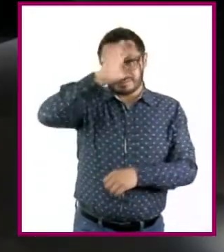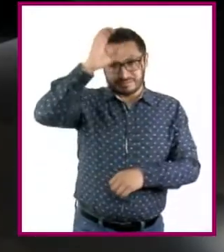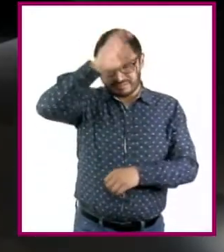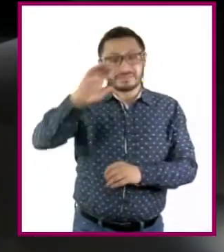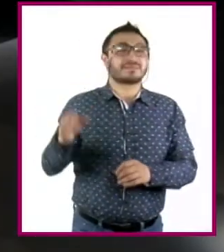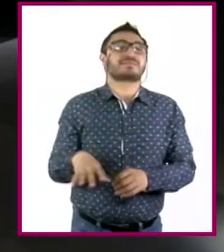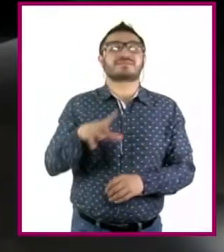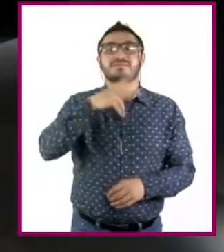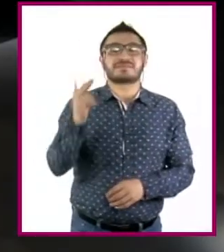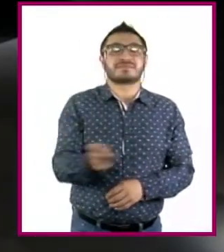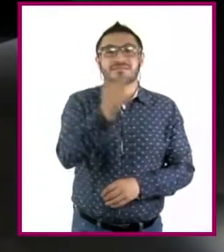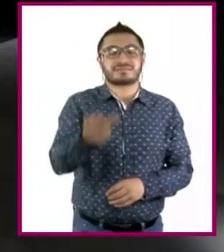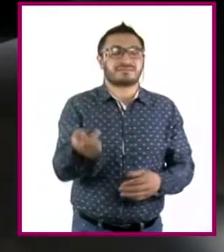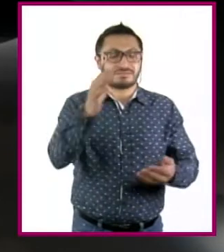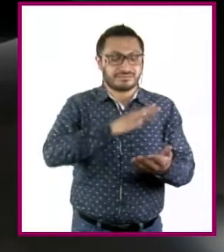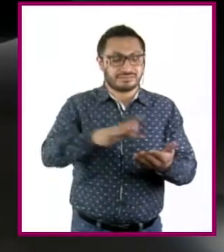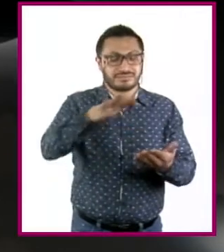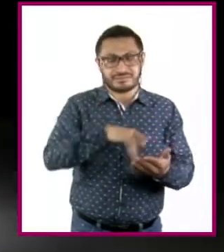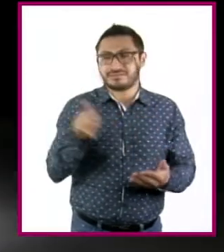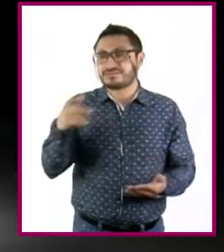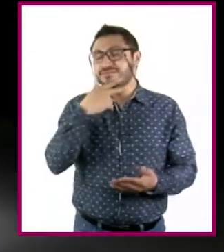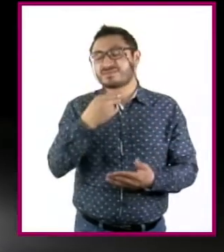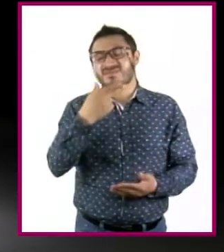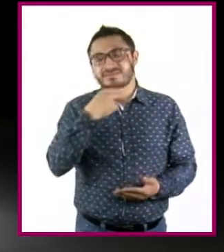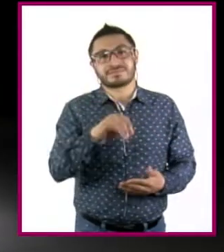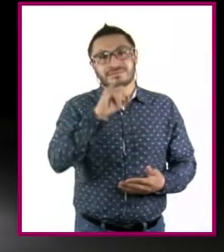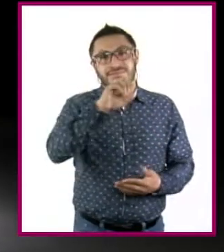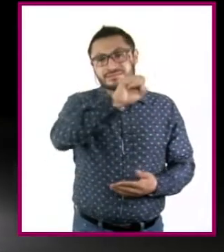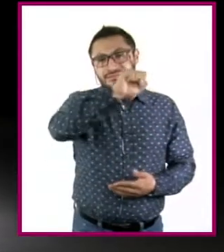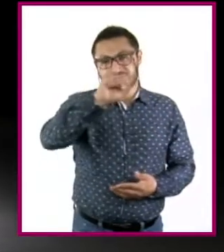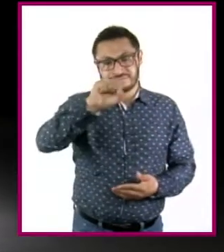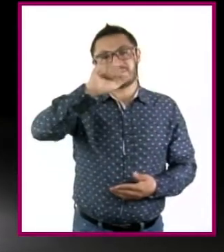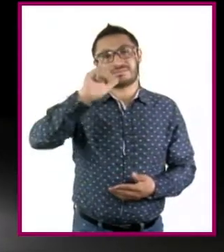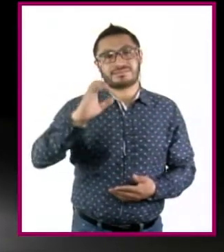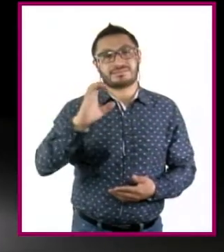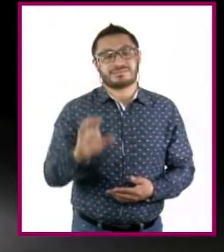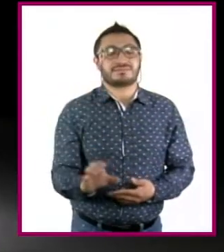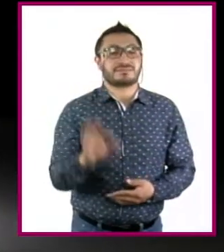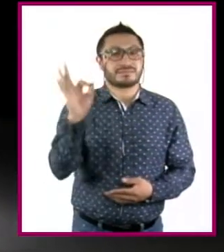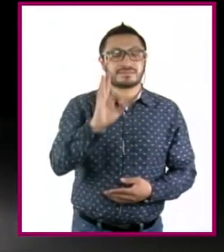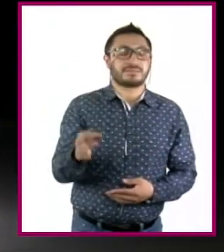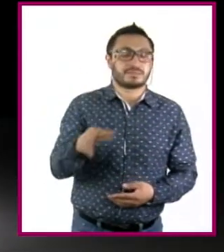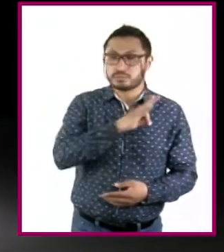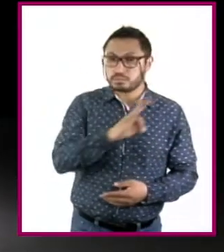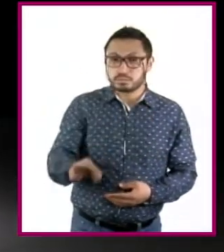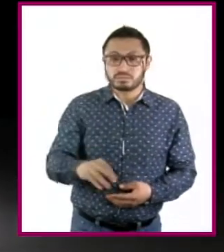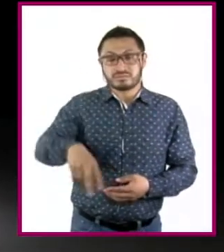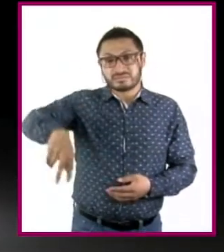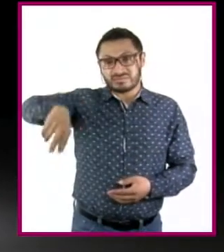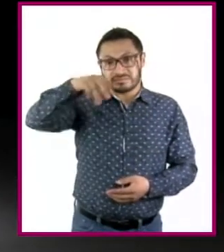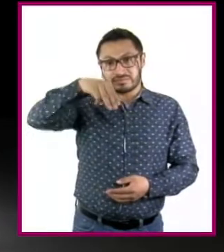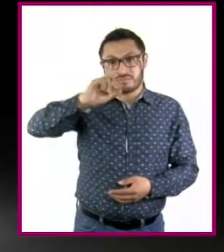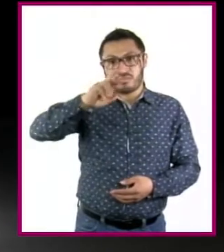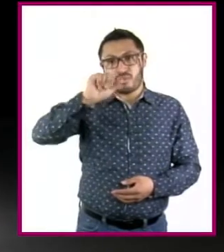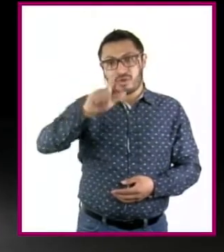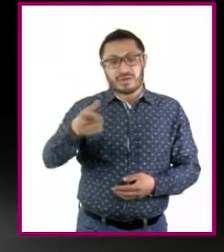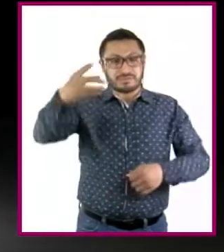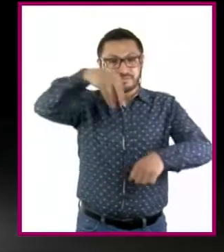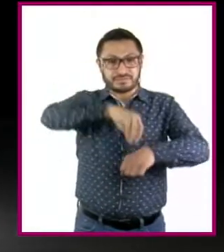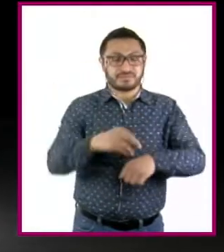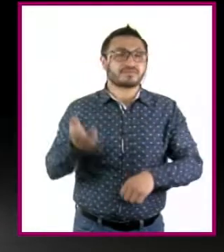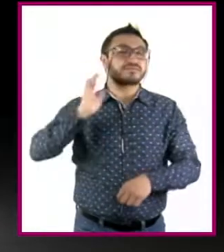preguntas que incita la literatura de Isaac Asimov es justamente la de si es posible dotar de agencia moral a la inteligencia